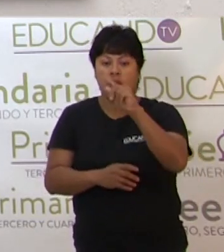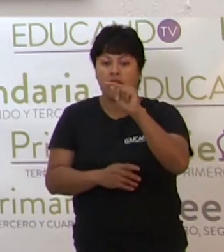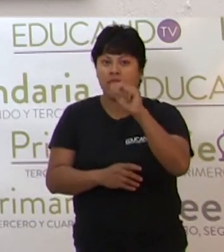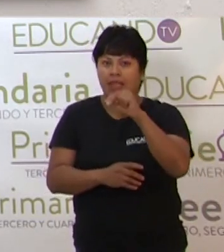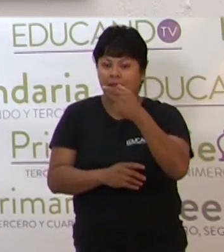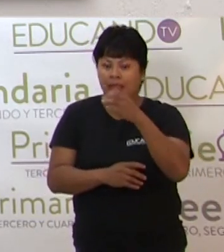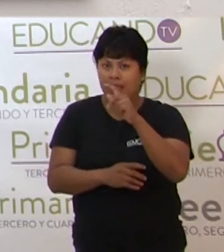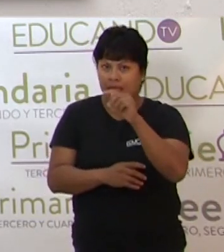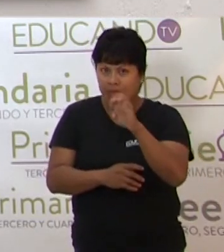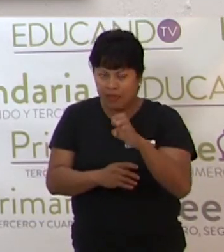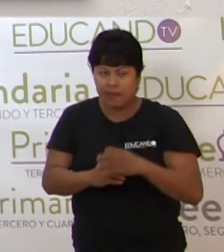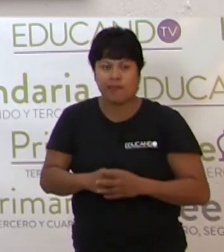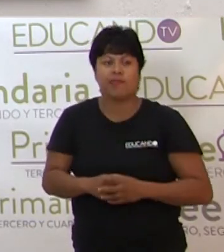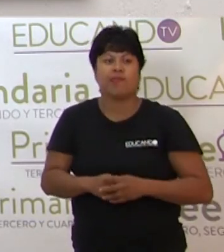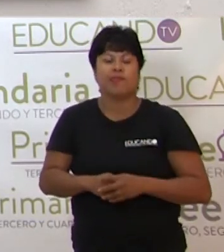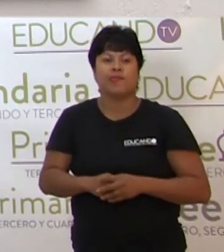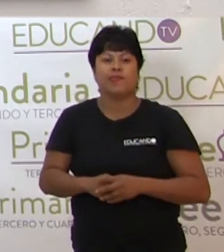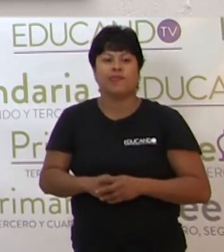cotangente,